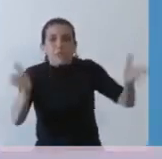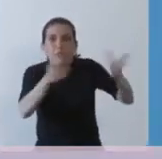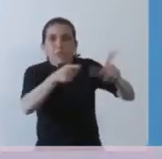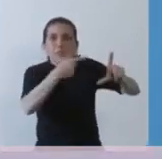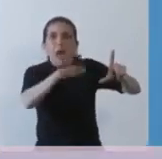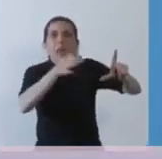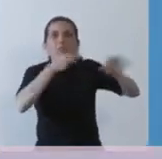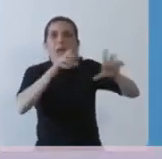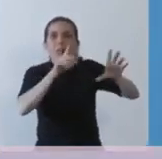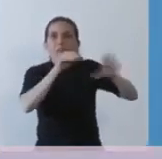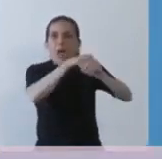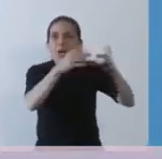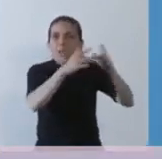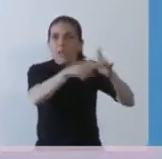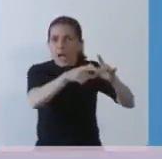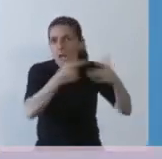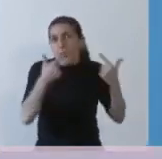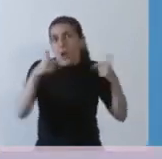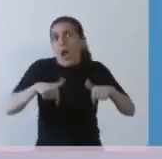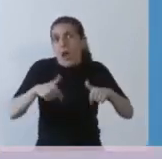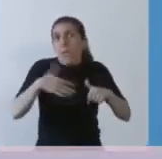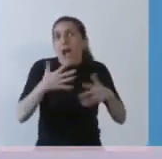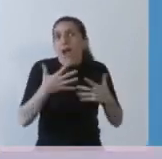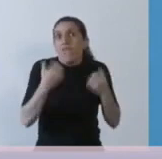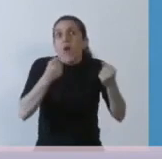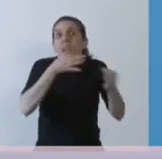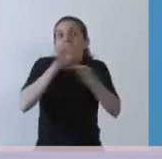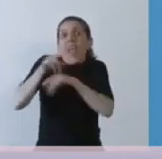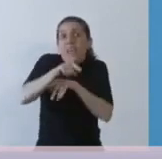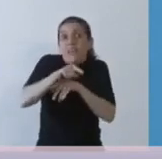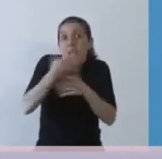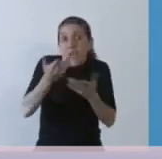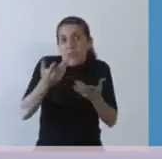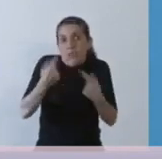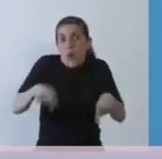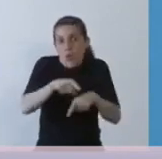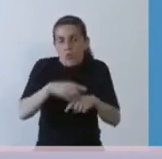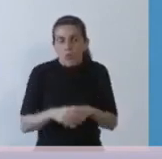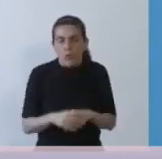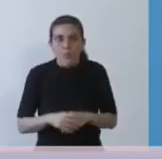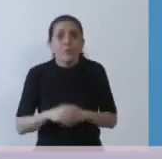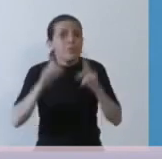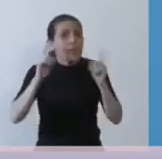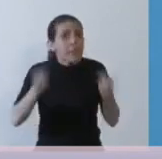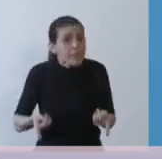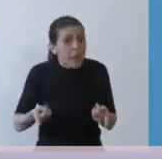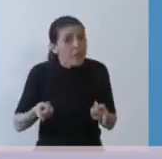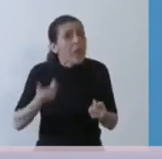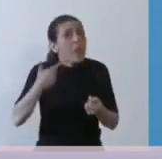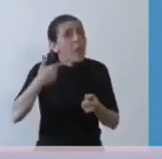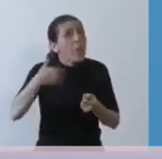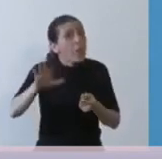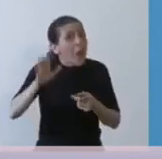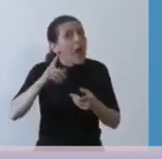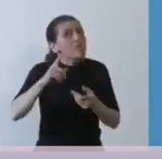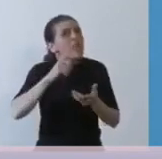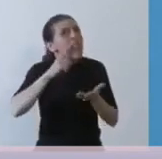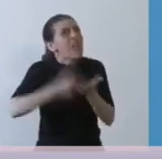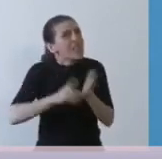fortalezca en este momento más difícil la demanda de este tipo de productos también vamos a implementar algunas